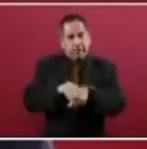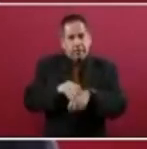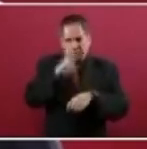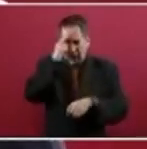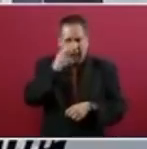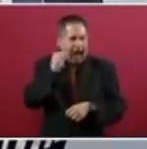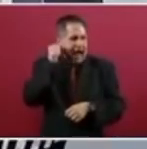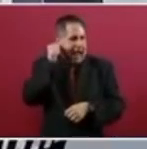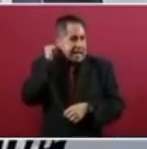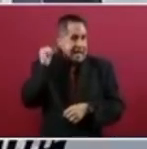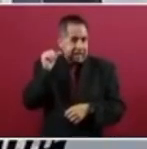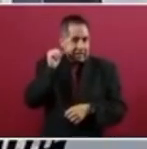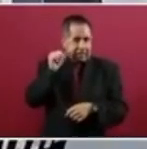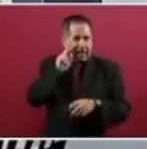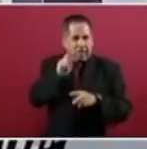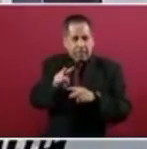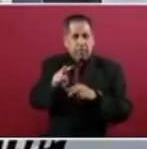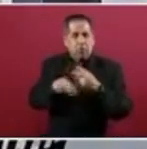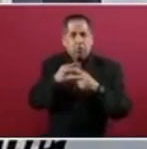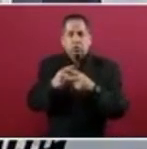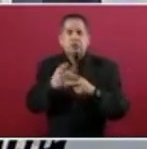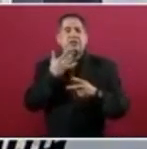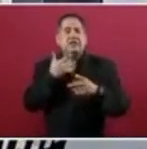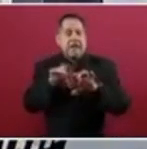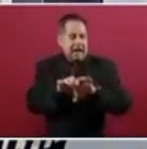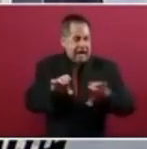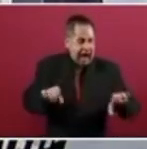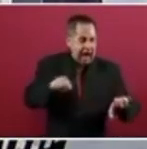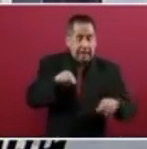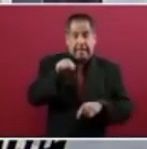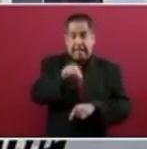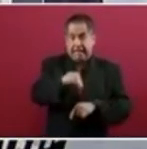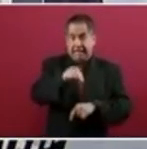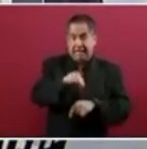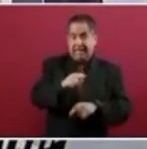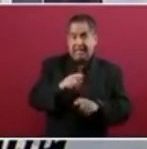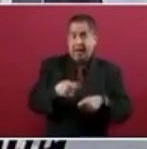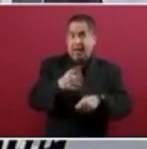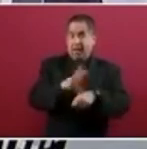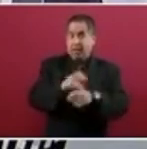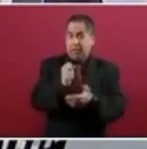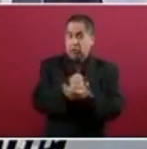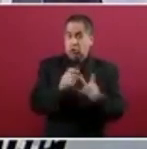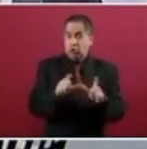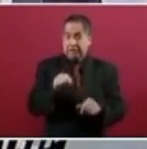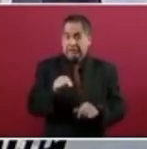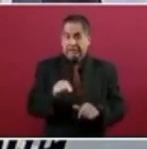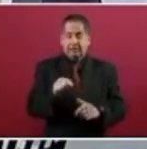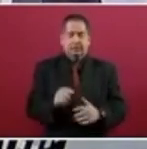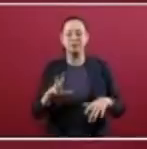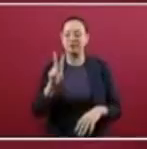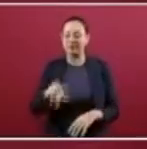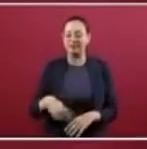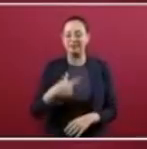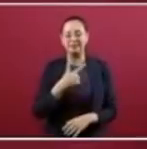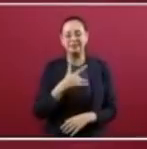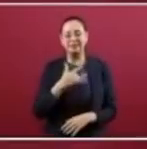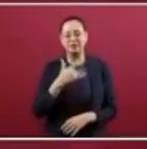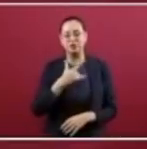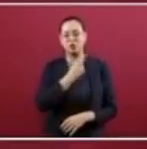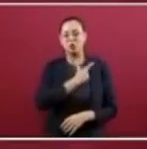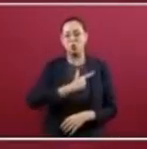12 de febrero, el mandatario puntualizó que los servidores públicos de este gobierno ya dieron a conocer su declaración patrimonial. Que